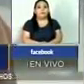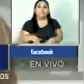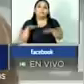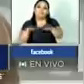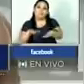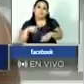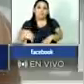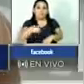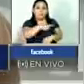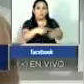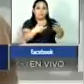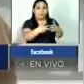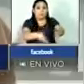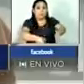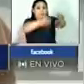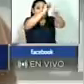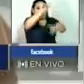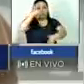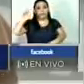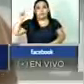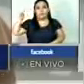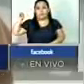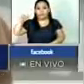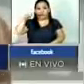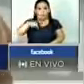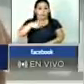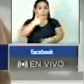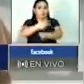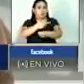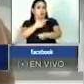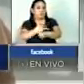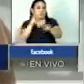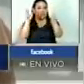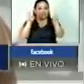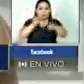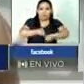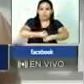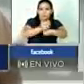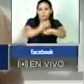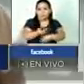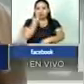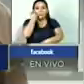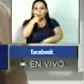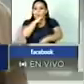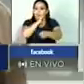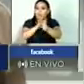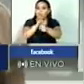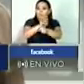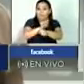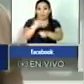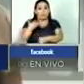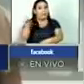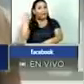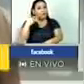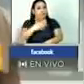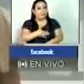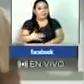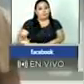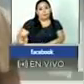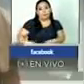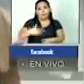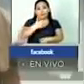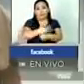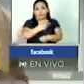Gracias compañeros de la RNA. Desde Guatemala estamos informando todo lo relacionado a la pandemia del COVID-19 y tal como indicó el presidente de la